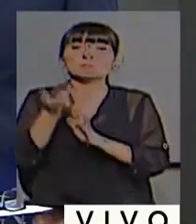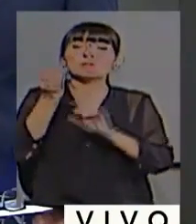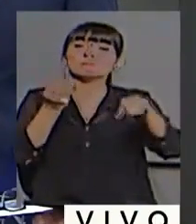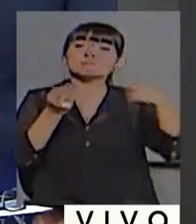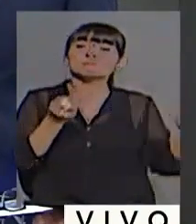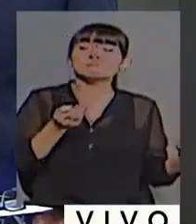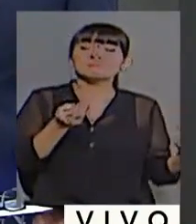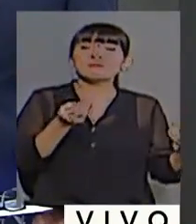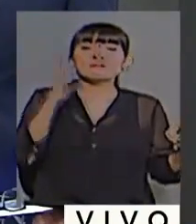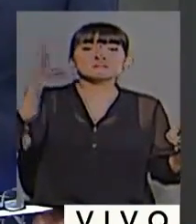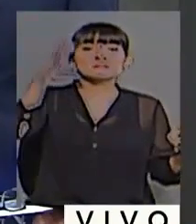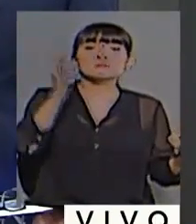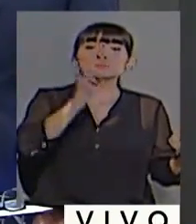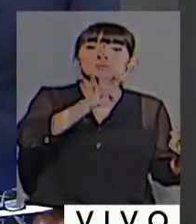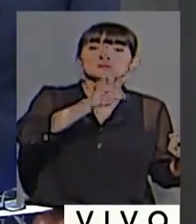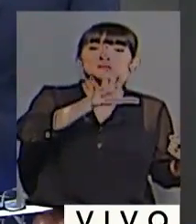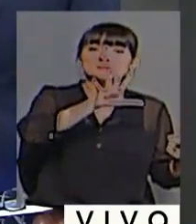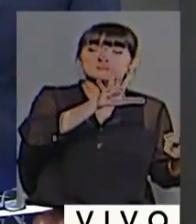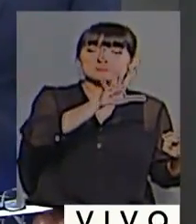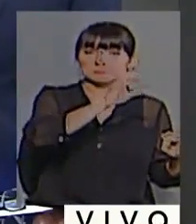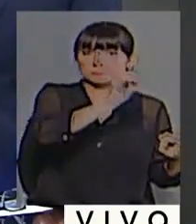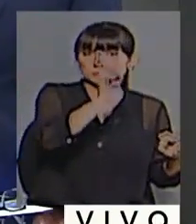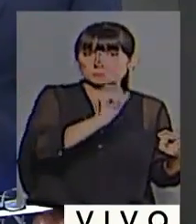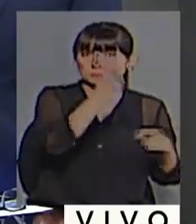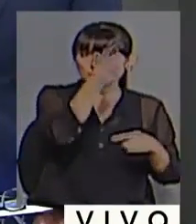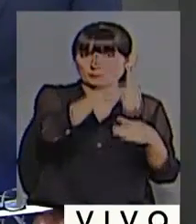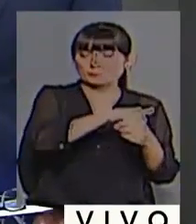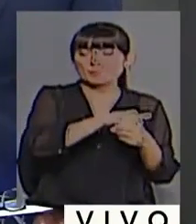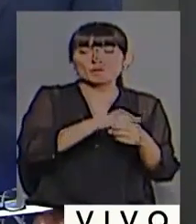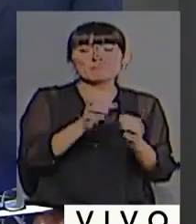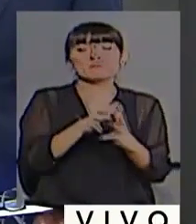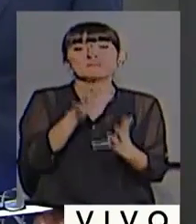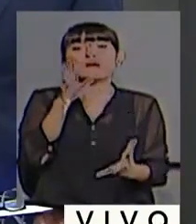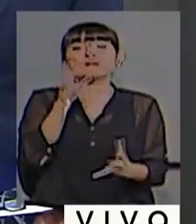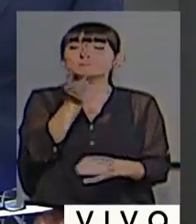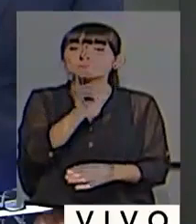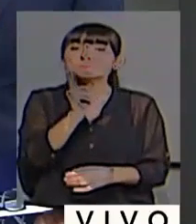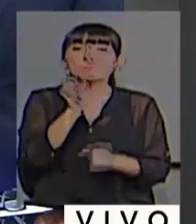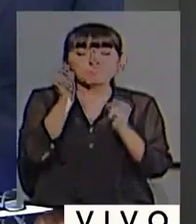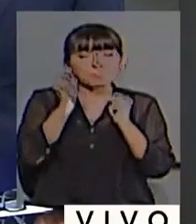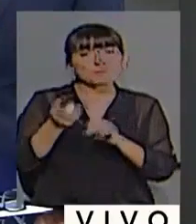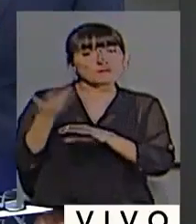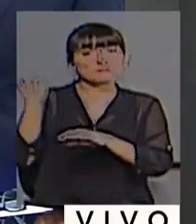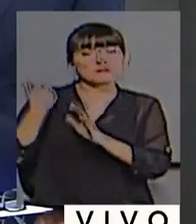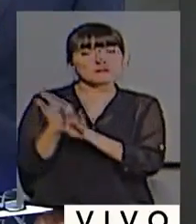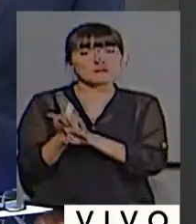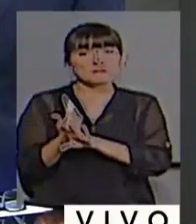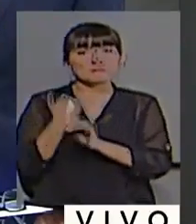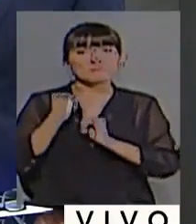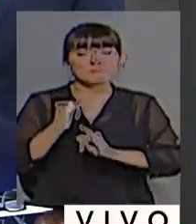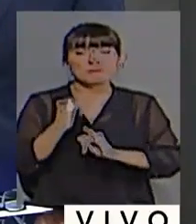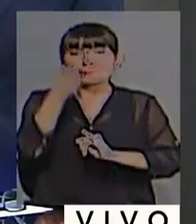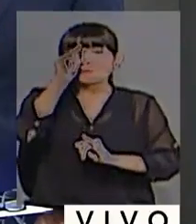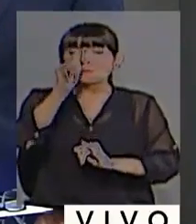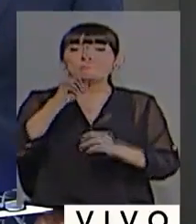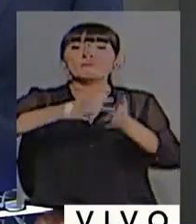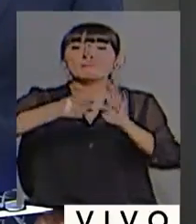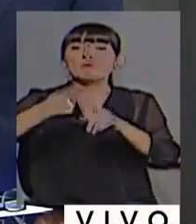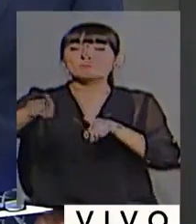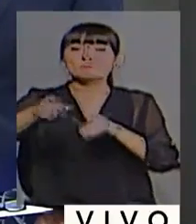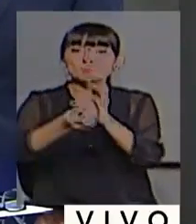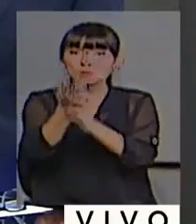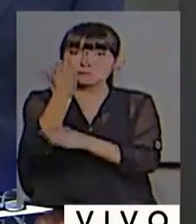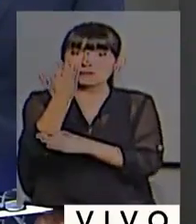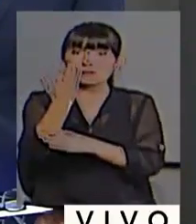Entonces, no es tan dramático, existe el precedente, es posible, el problema es otro. El problema es que la nueva elección parlamentaria